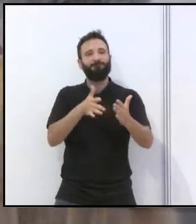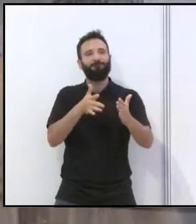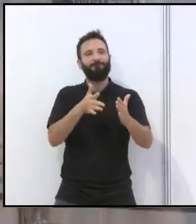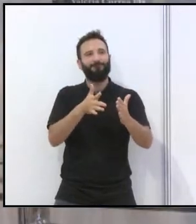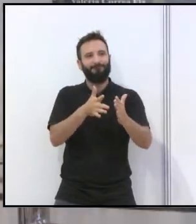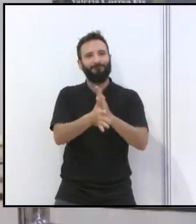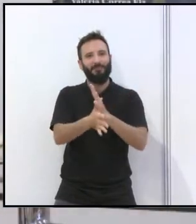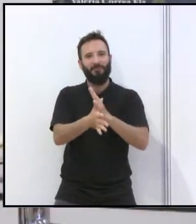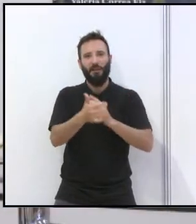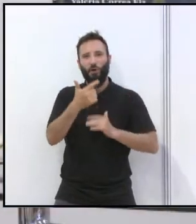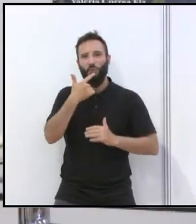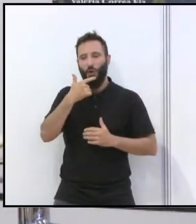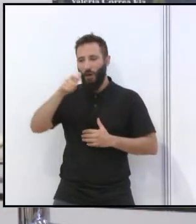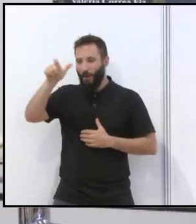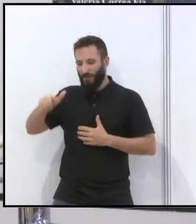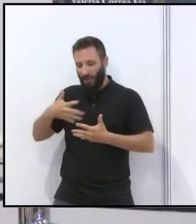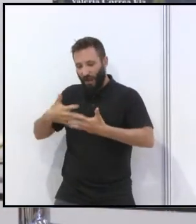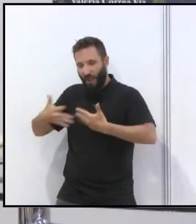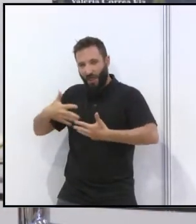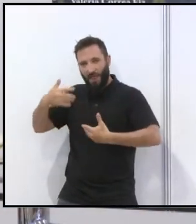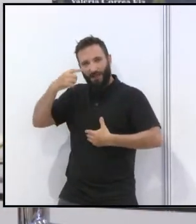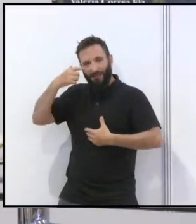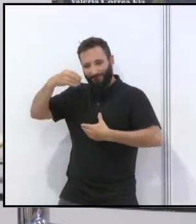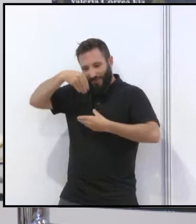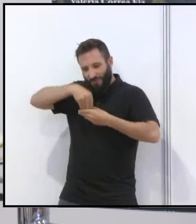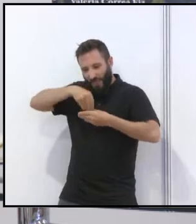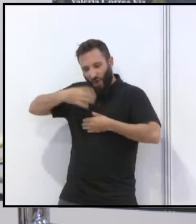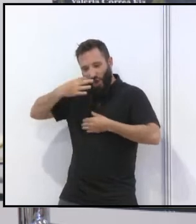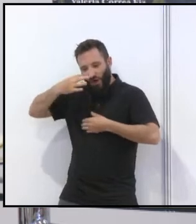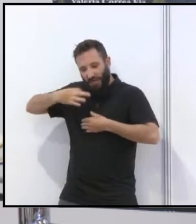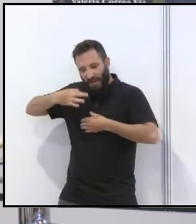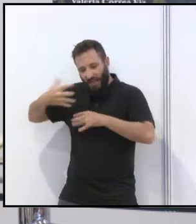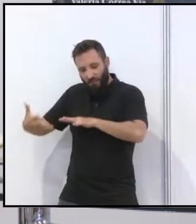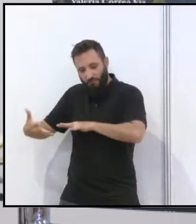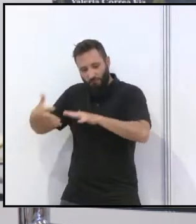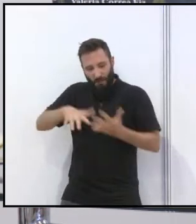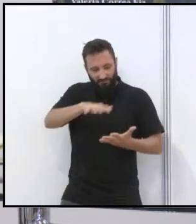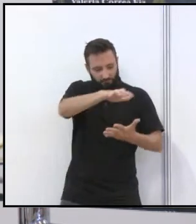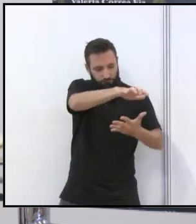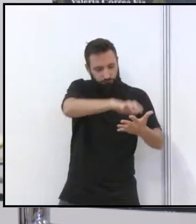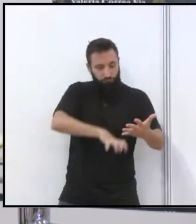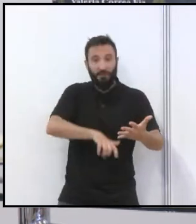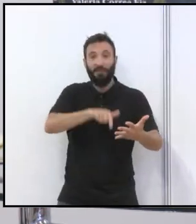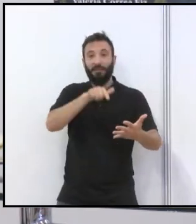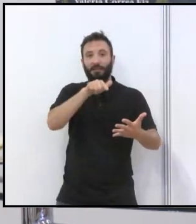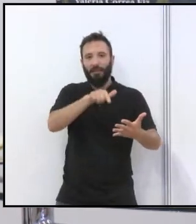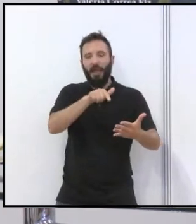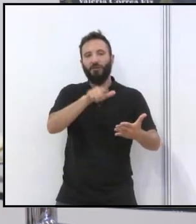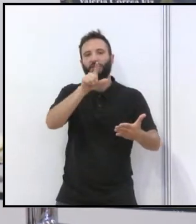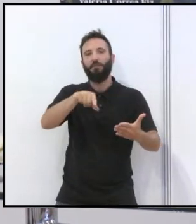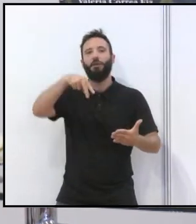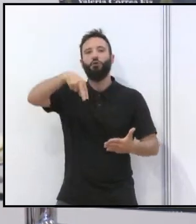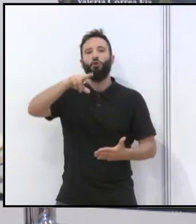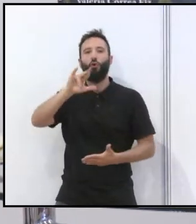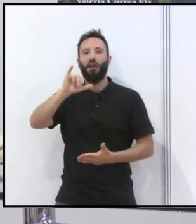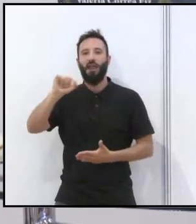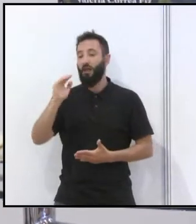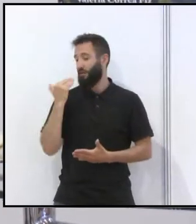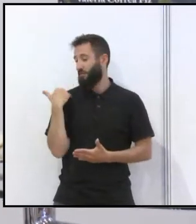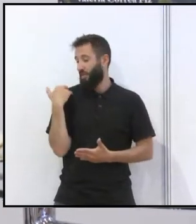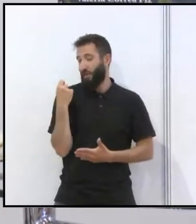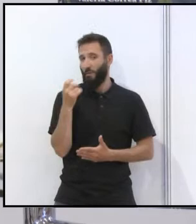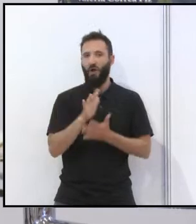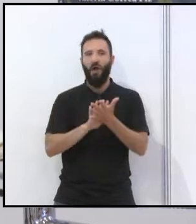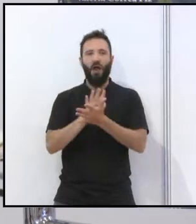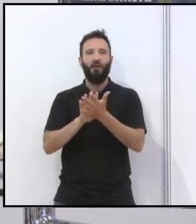verdad más íntima que urge a quien está escribiendo, ¿no? Algo de eso comentaba Nuria recientemente cuando hablaba